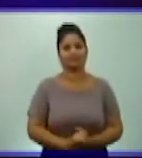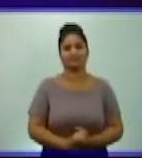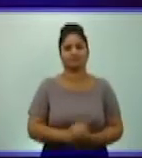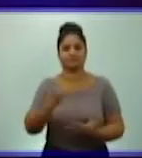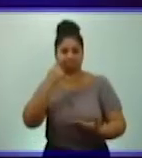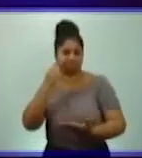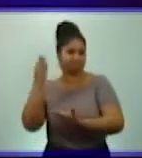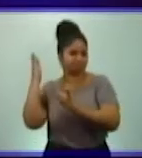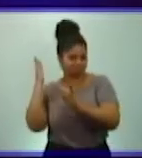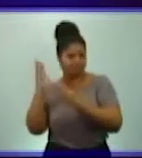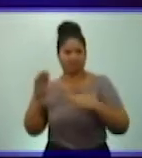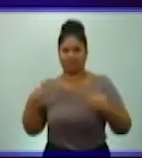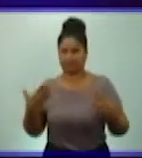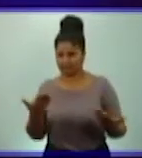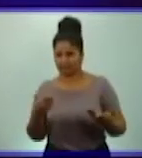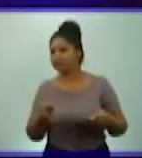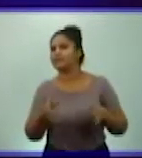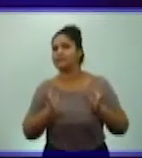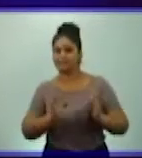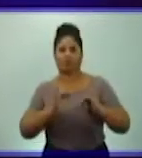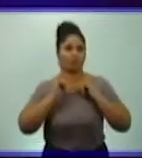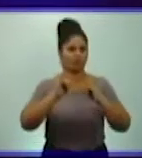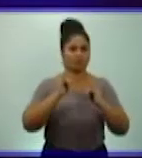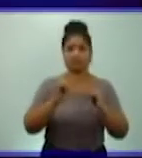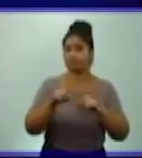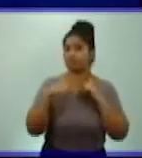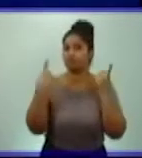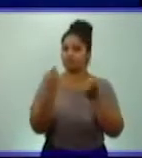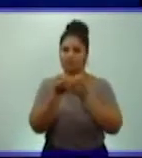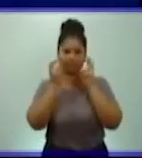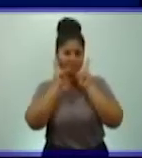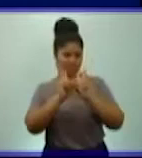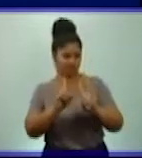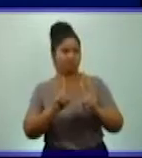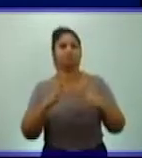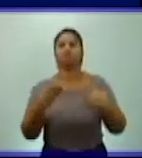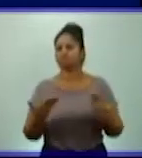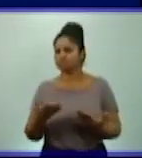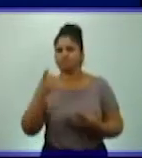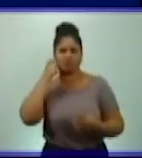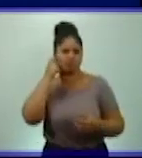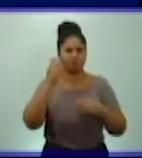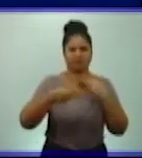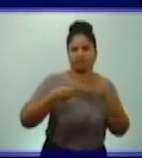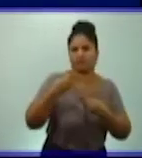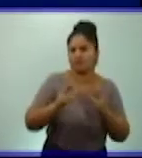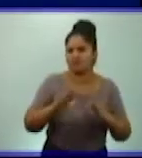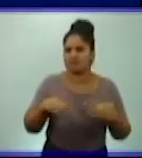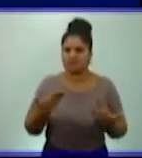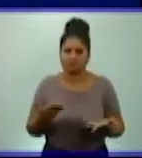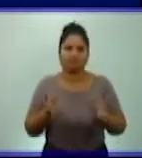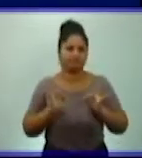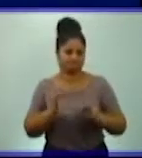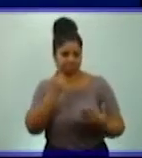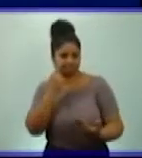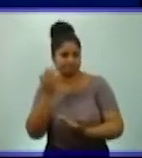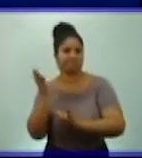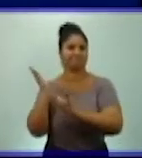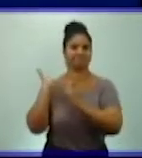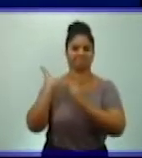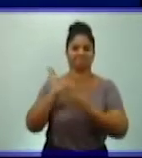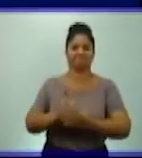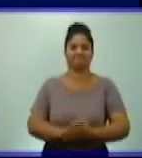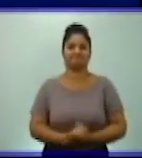Juana. Su verdadero nombre es Juana de Asbaje y Ramírez de Santillana. Después pasa a la posteridad literaria con el nombre de Sor Juana Inés de la